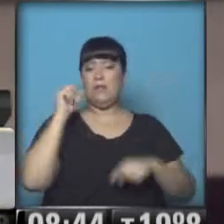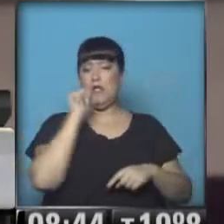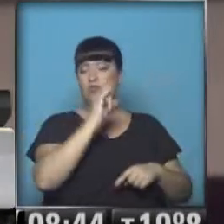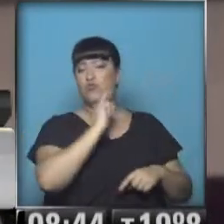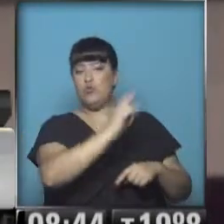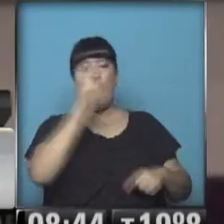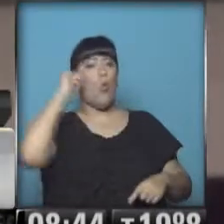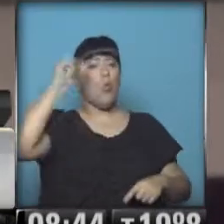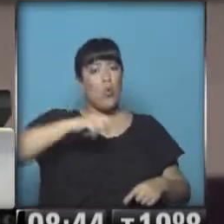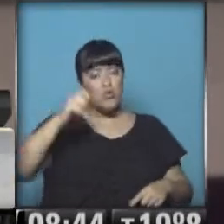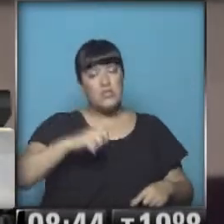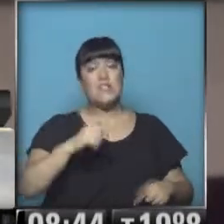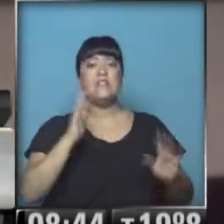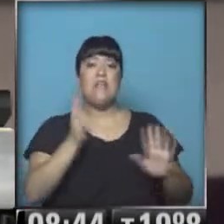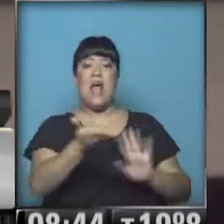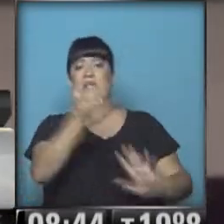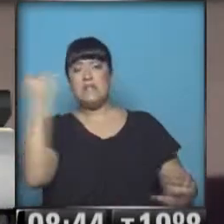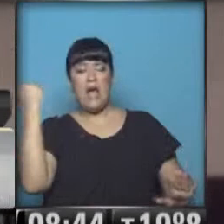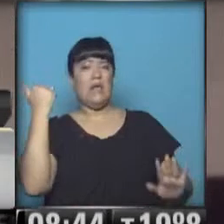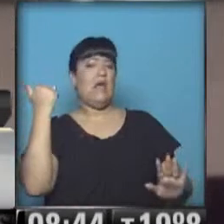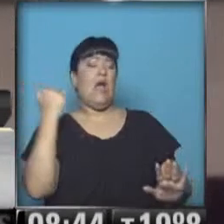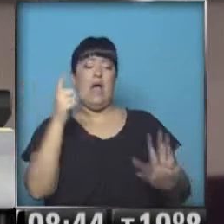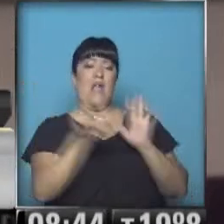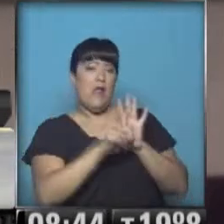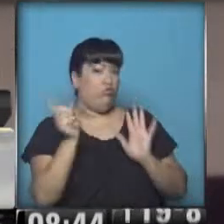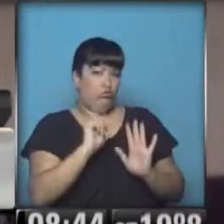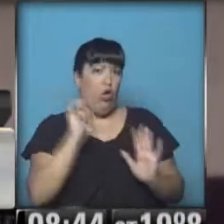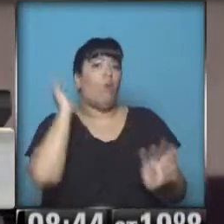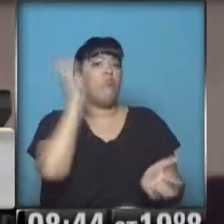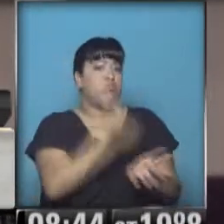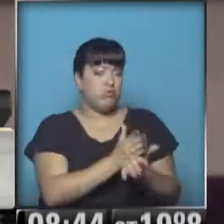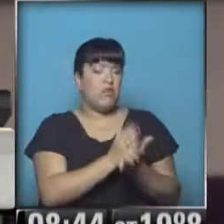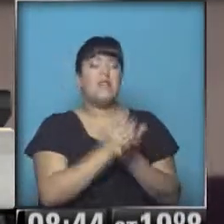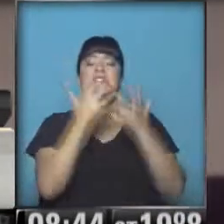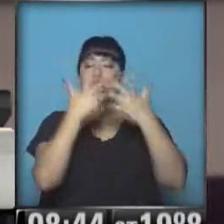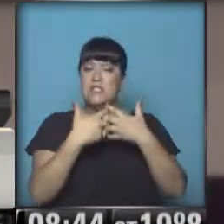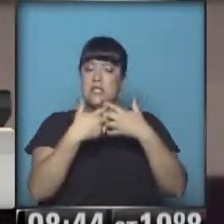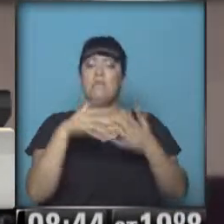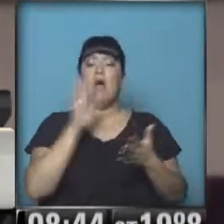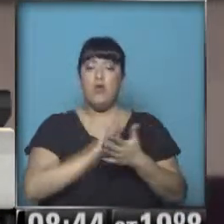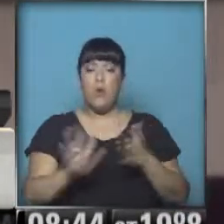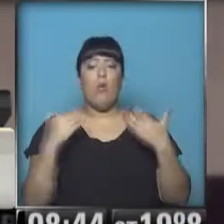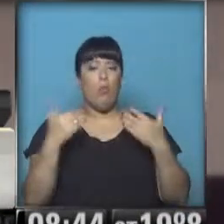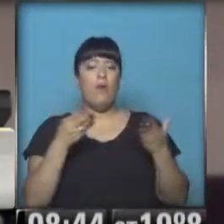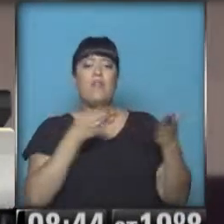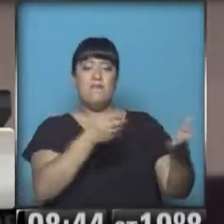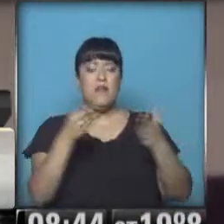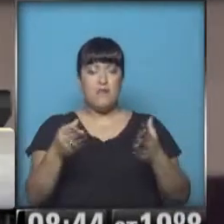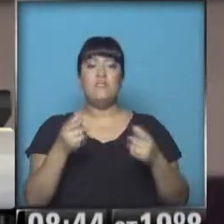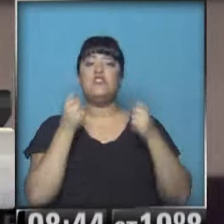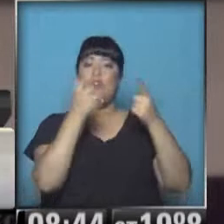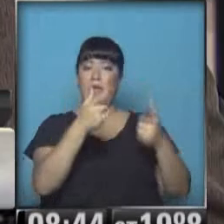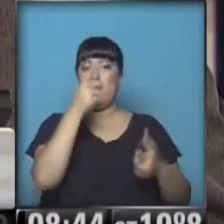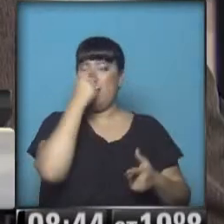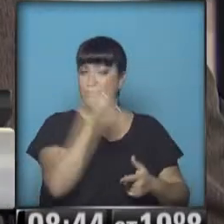va a ser sustraído de las reglas que son aplicables hoy para ser aplicado un sistema nuevo que en muchos casos hasta podría ser más beneficioso en términos de celeridad